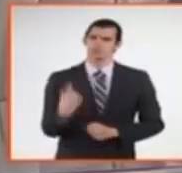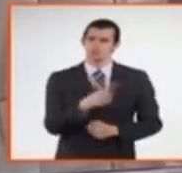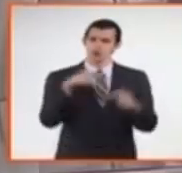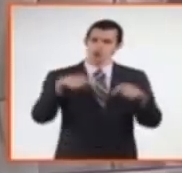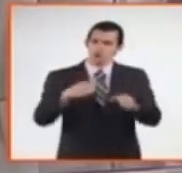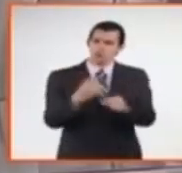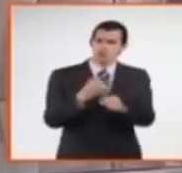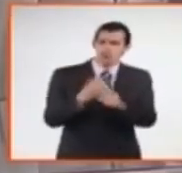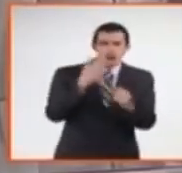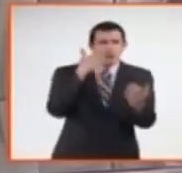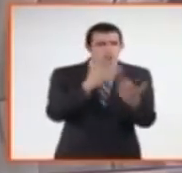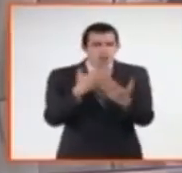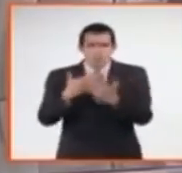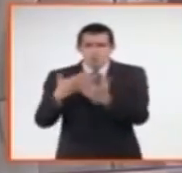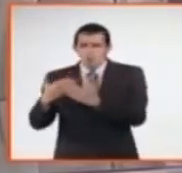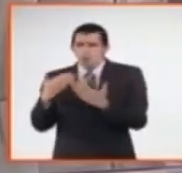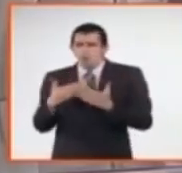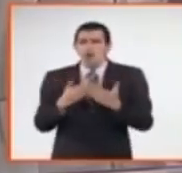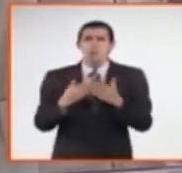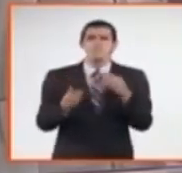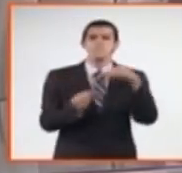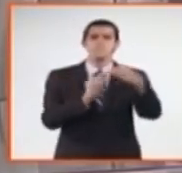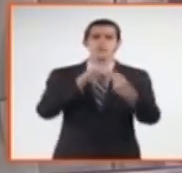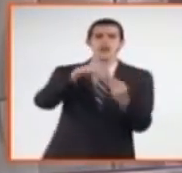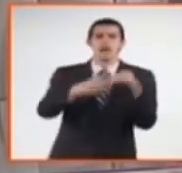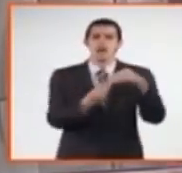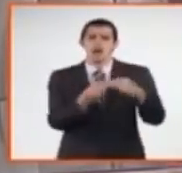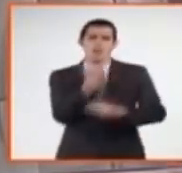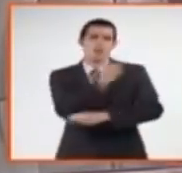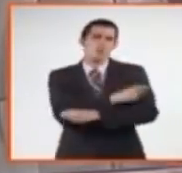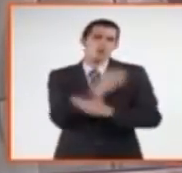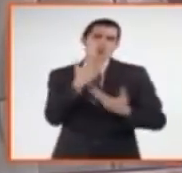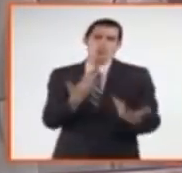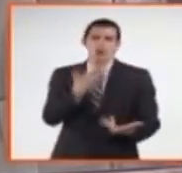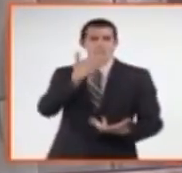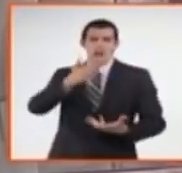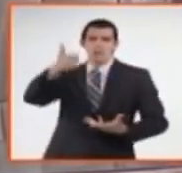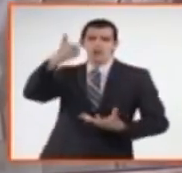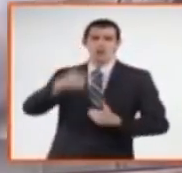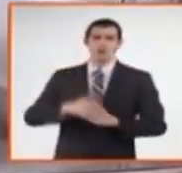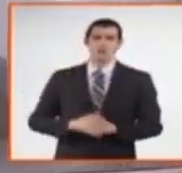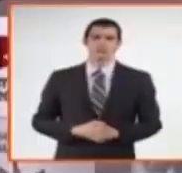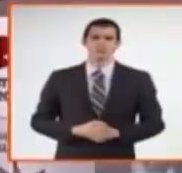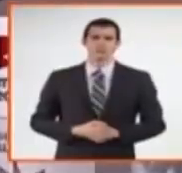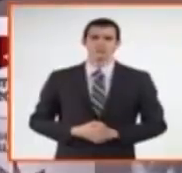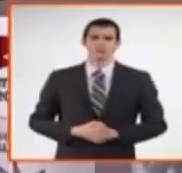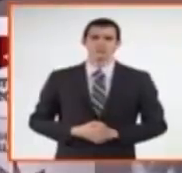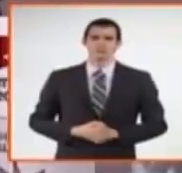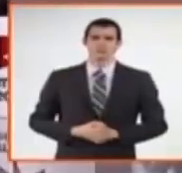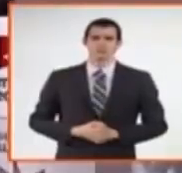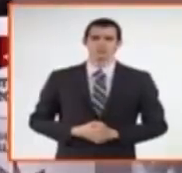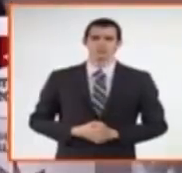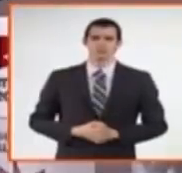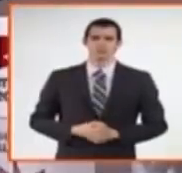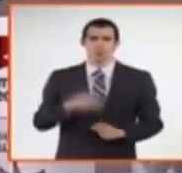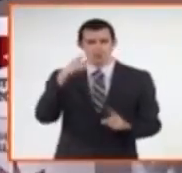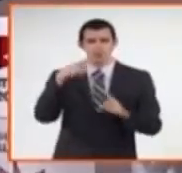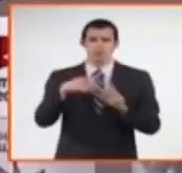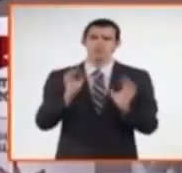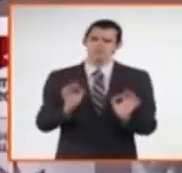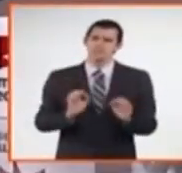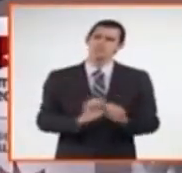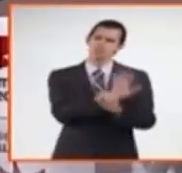debe tener un impacto pensamos que debe tener un impacto importante en la circulación del virus también pero pues muchísimas gracias actores por estas